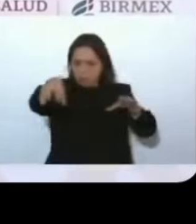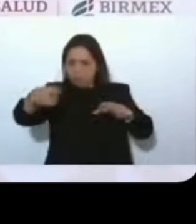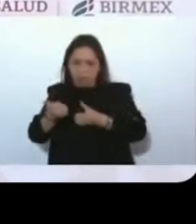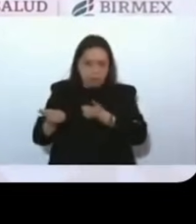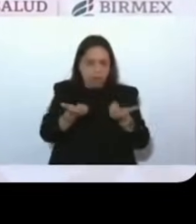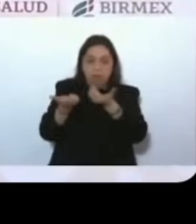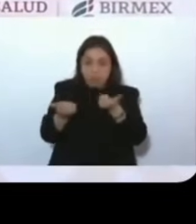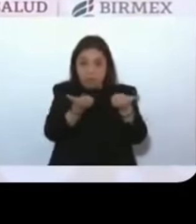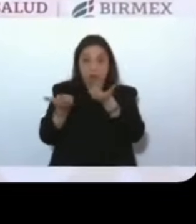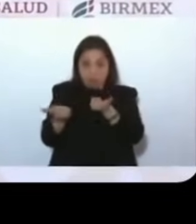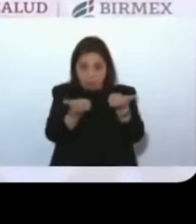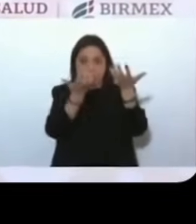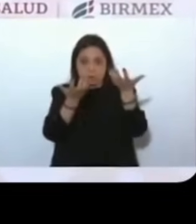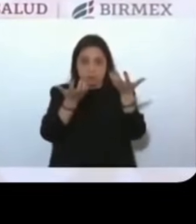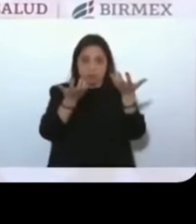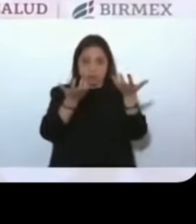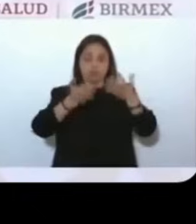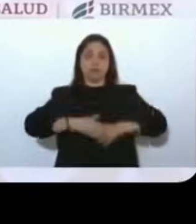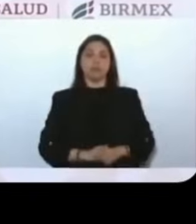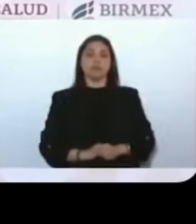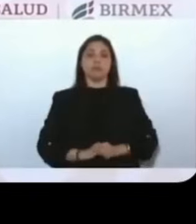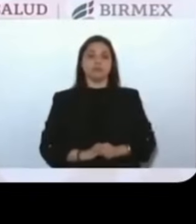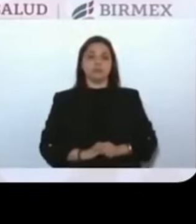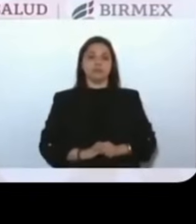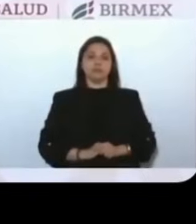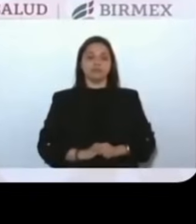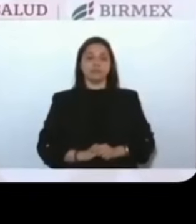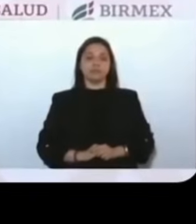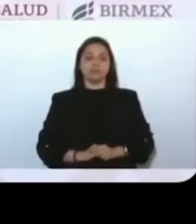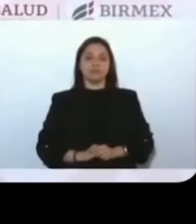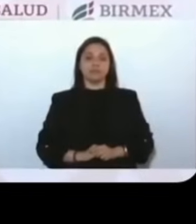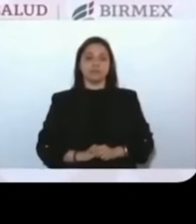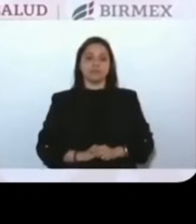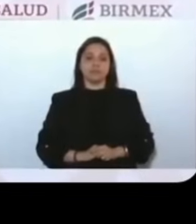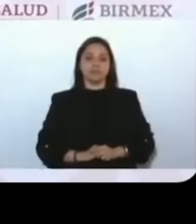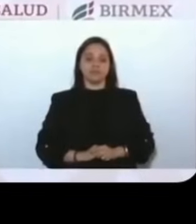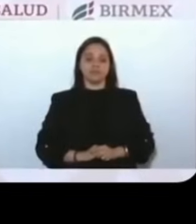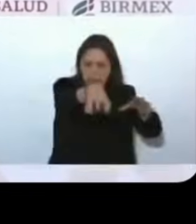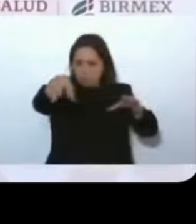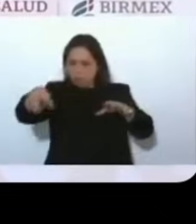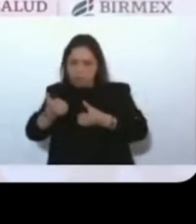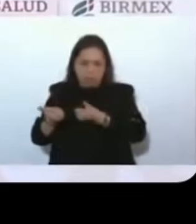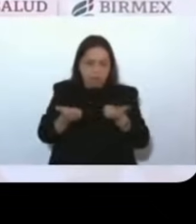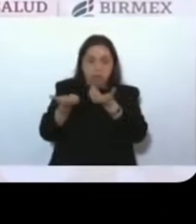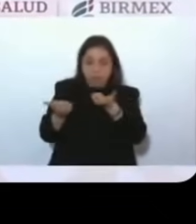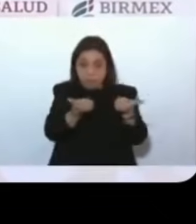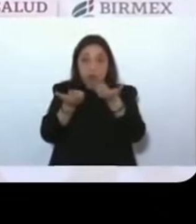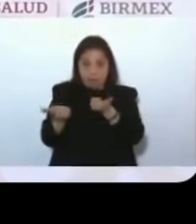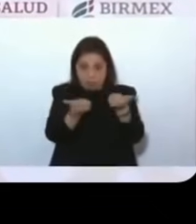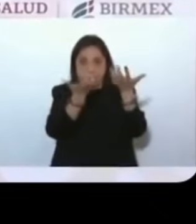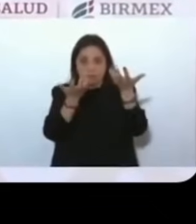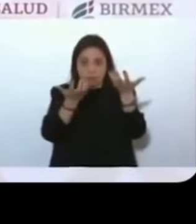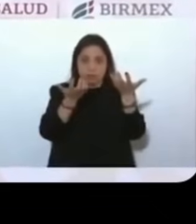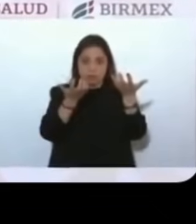Obrador le gritan eres un chingón. Y él responde que el chingón es el